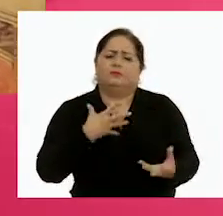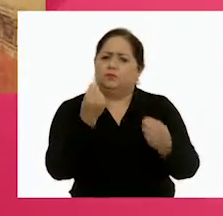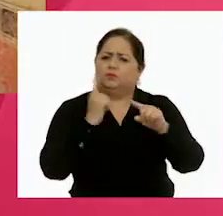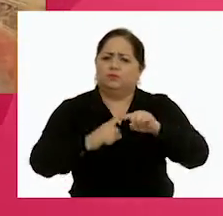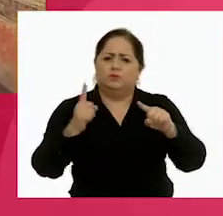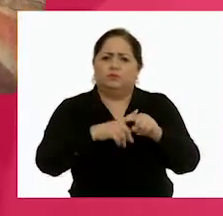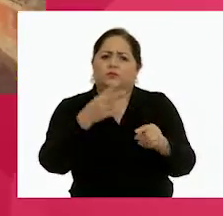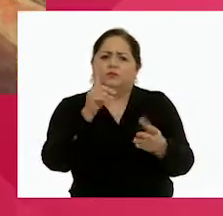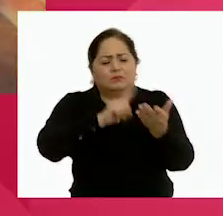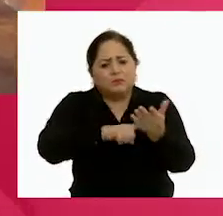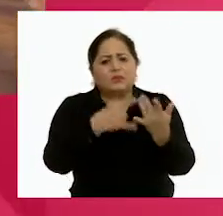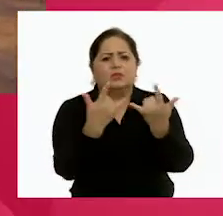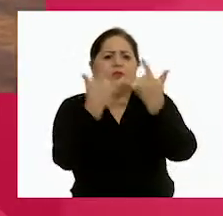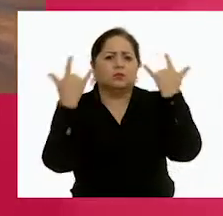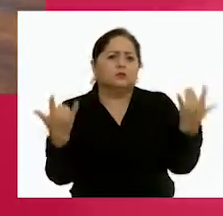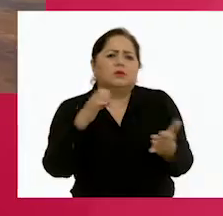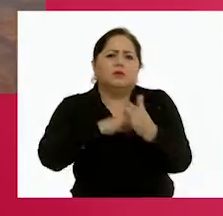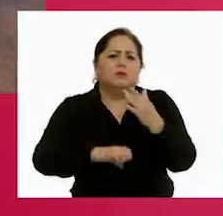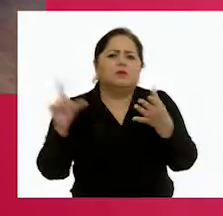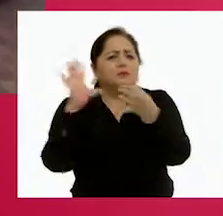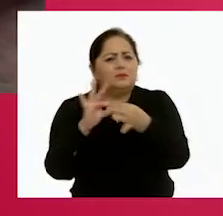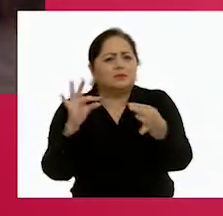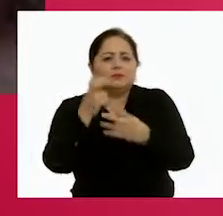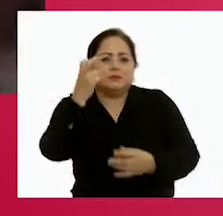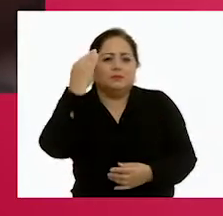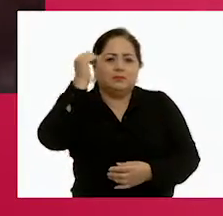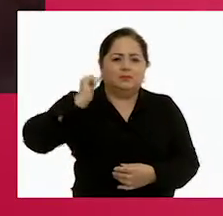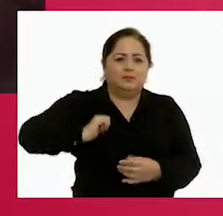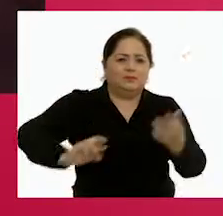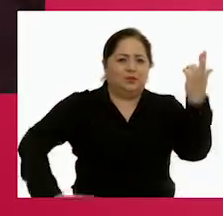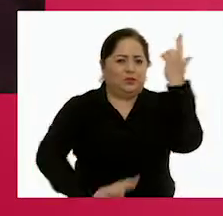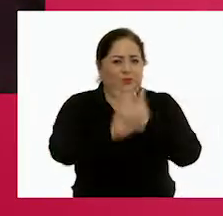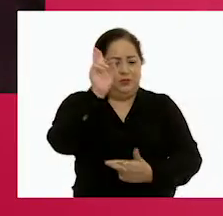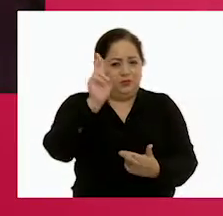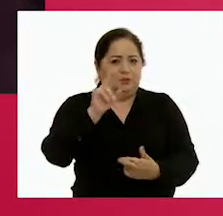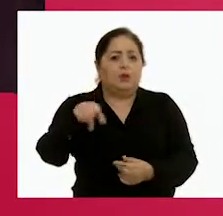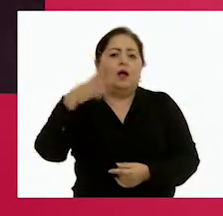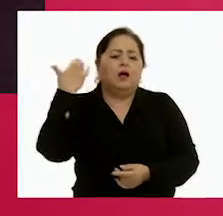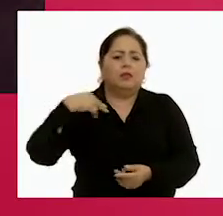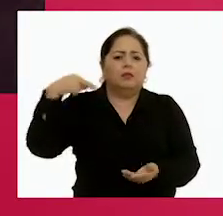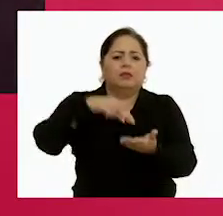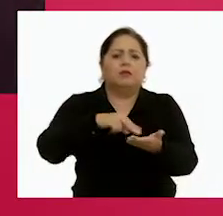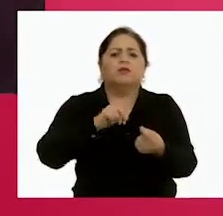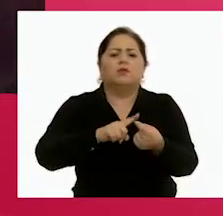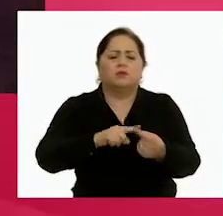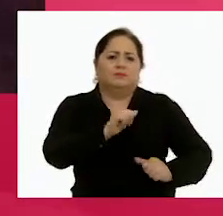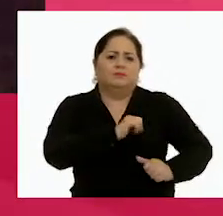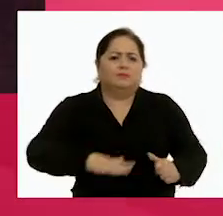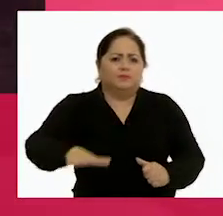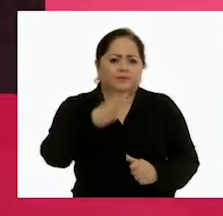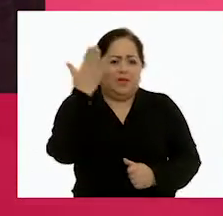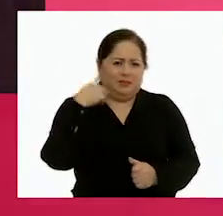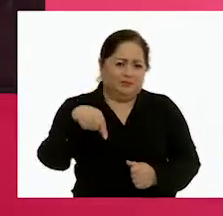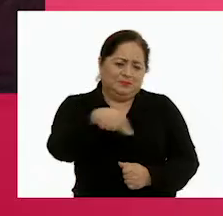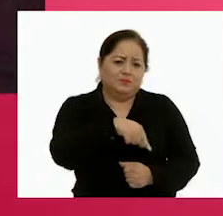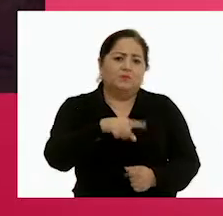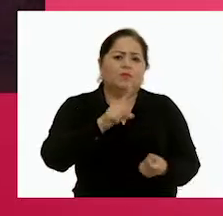y ricas historias, como la que cuenta que en la época de la Revolución fue ocupado por diversas tropas que durante su